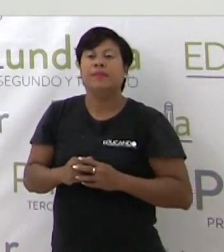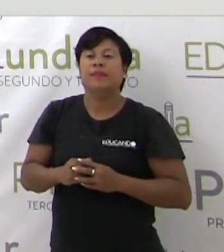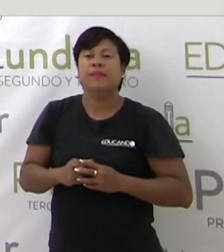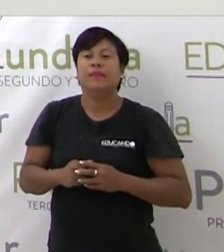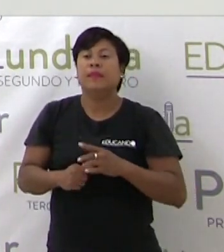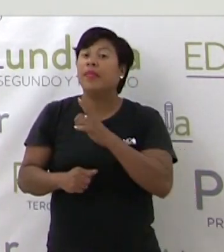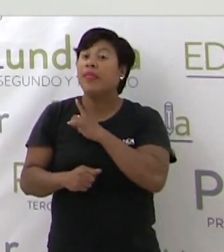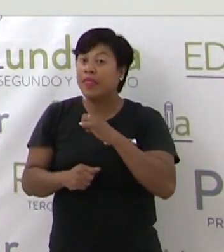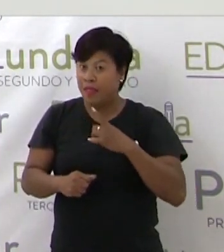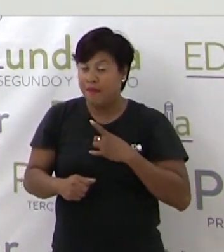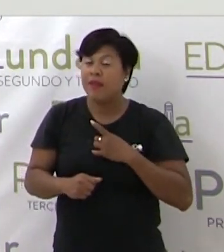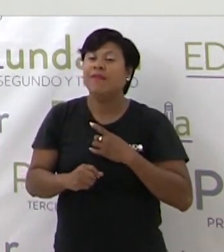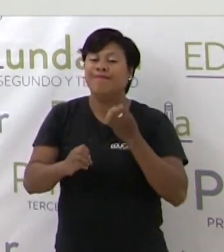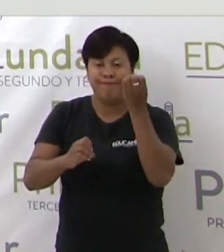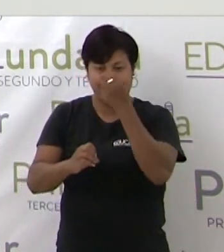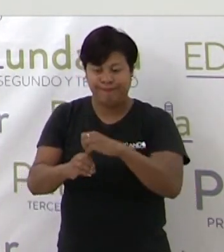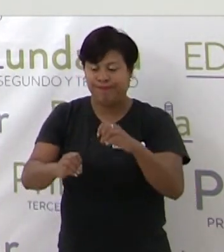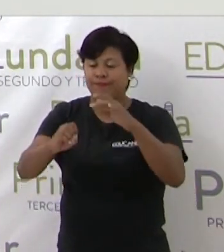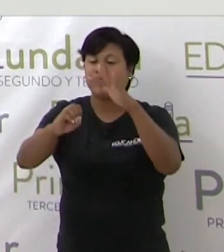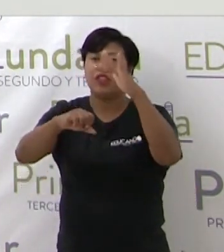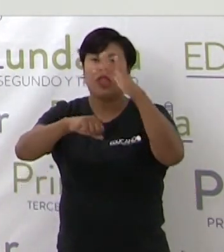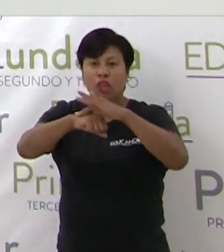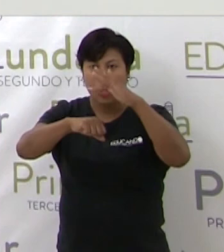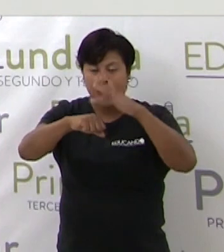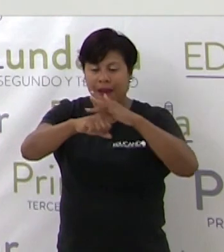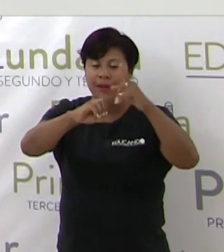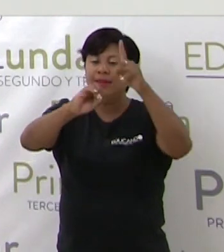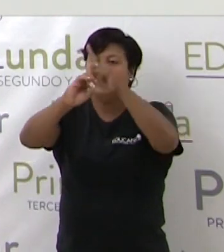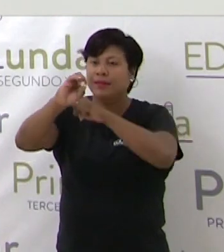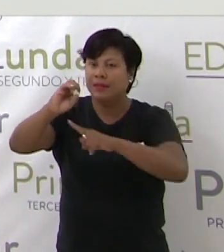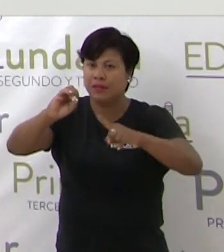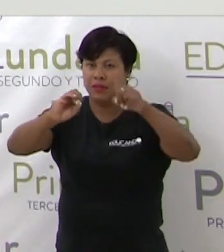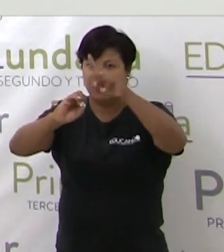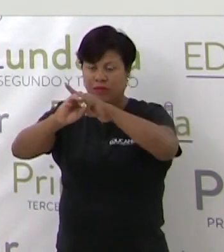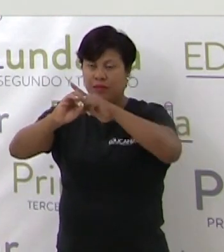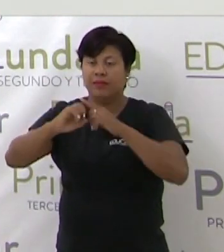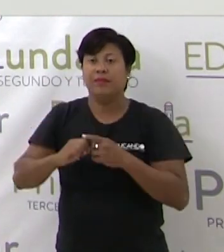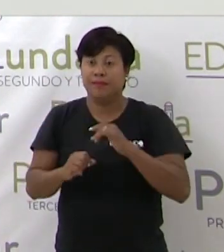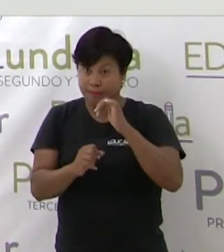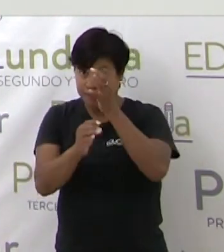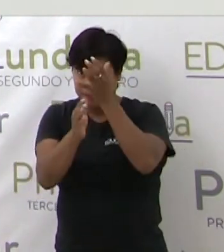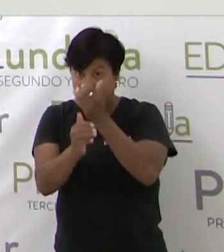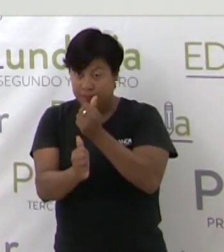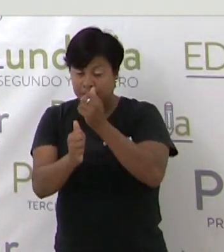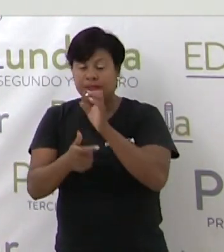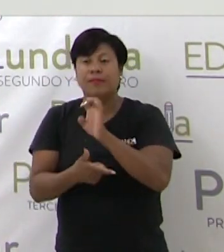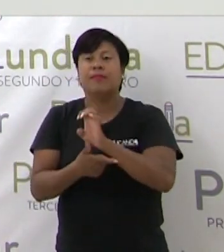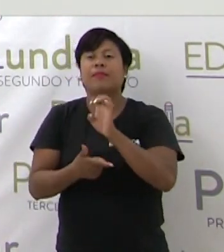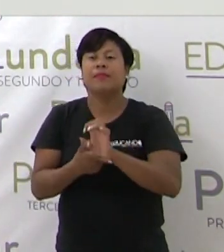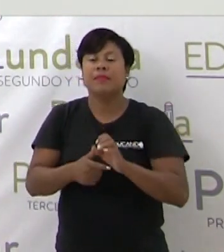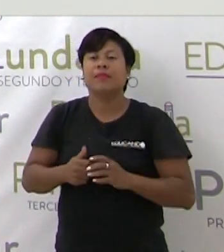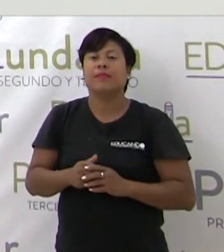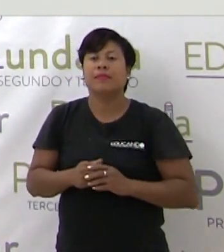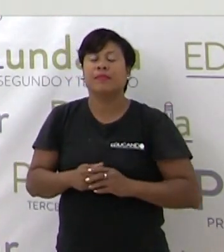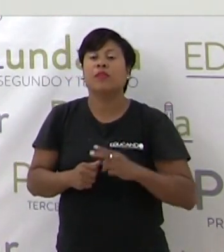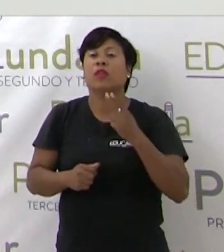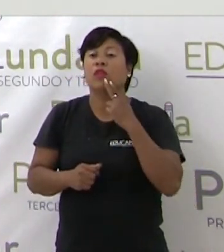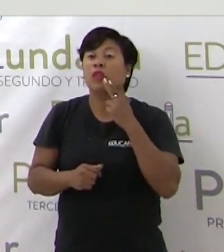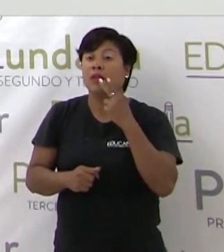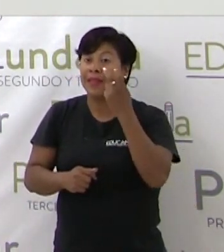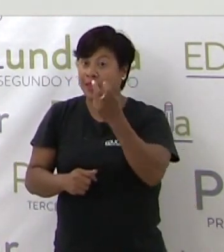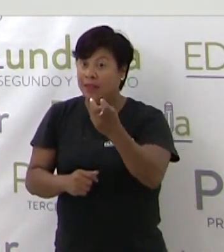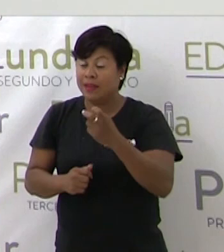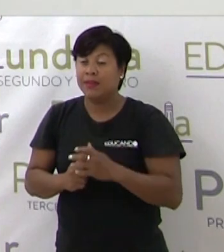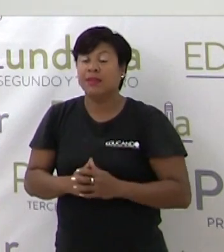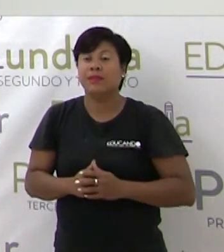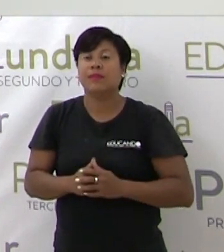que tocar la circunferencia de este círculo. ¿Estamos de acuerdo? Entonces, utilizando esa lógica,